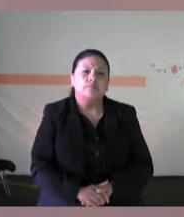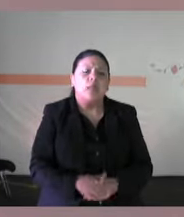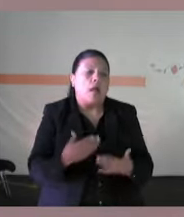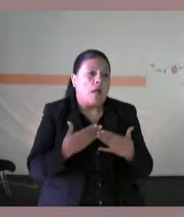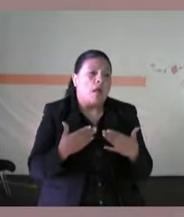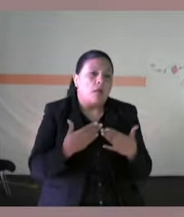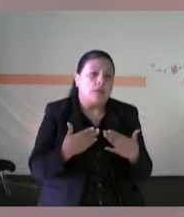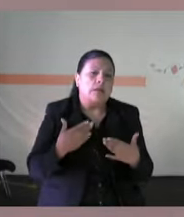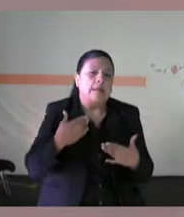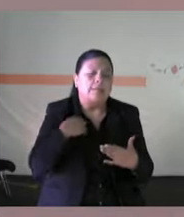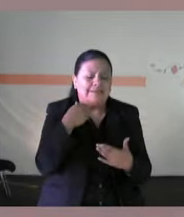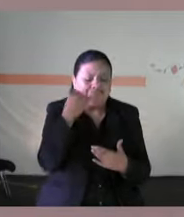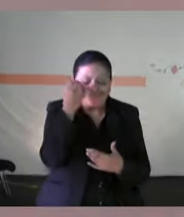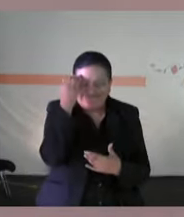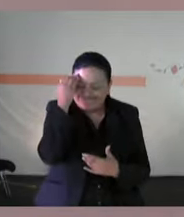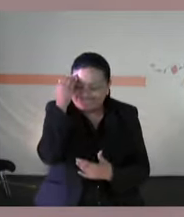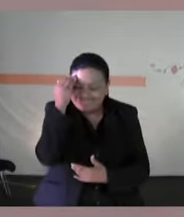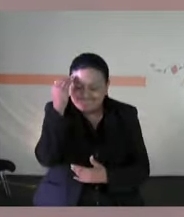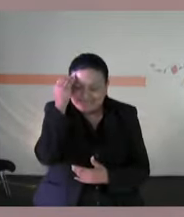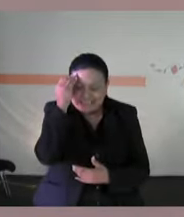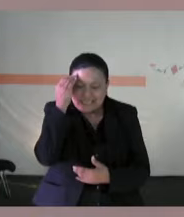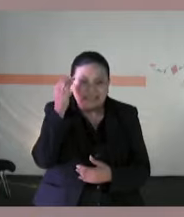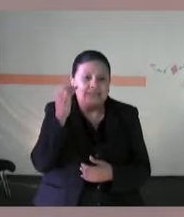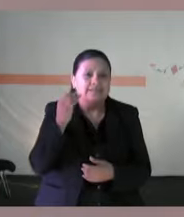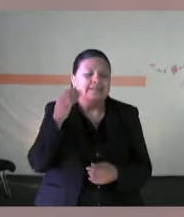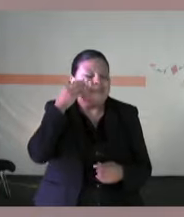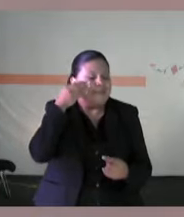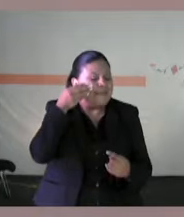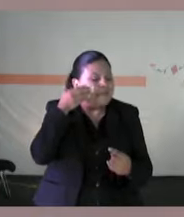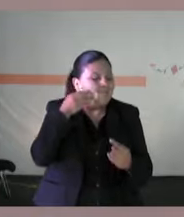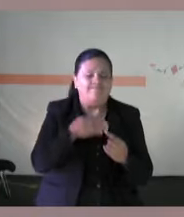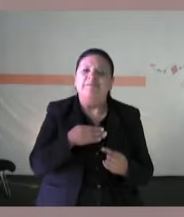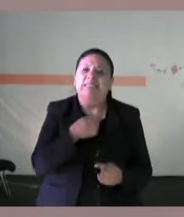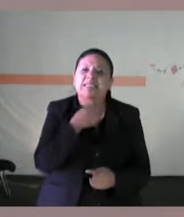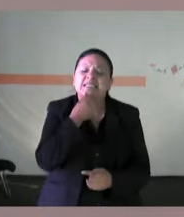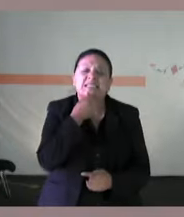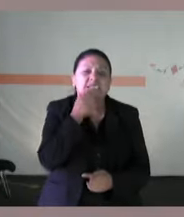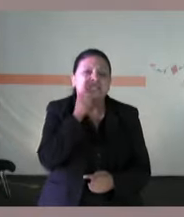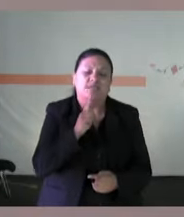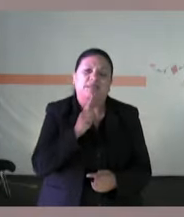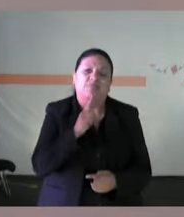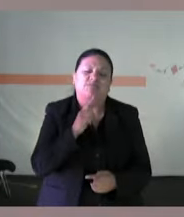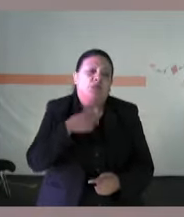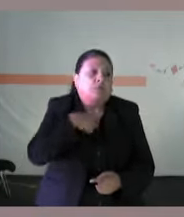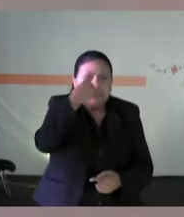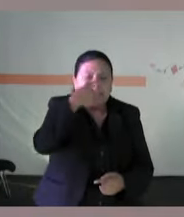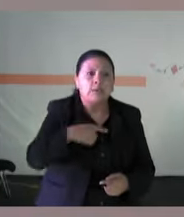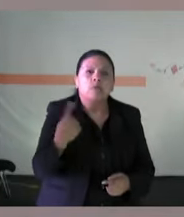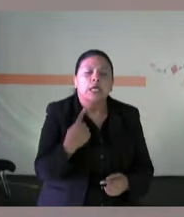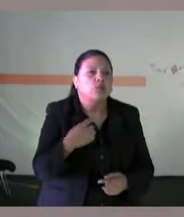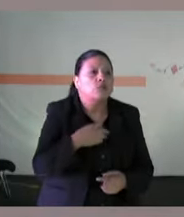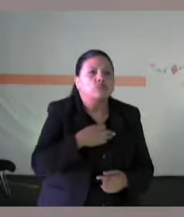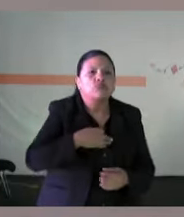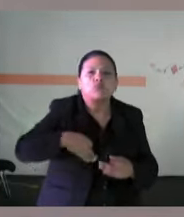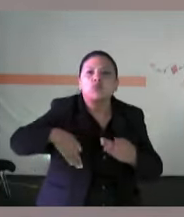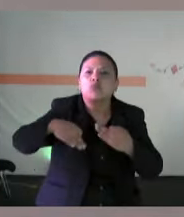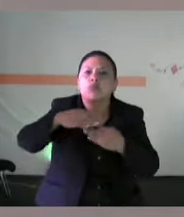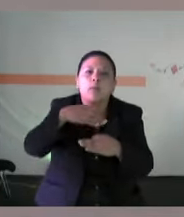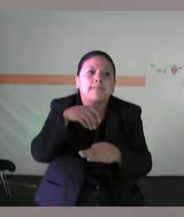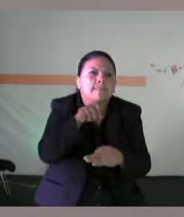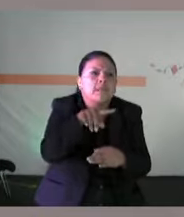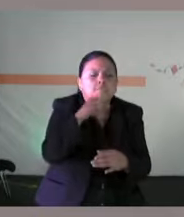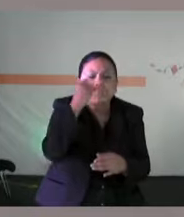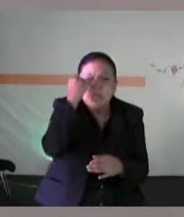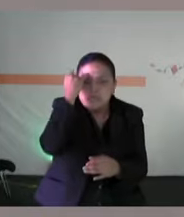ahora mi obsesión son las niñas. Y creo que debería ser la de todos ustedes. Y todas ustedes.